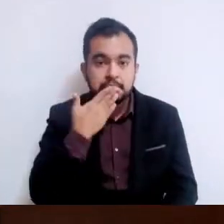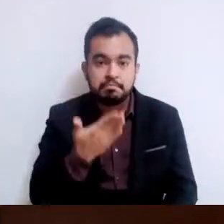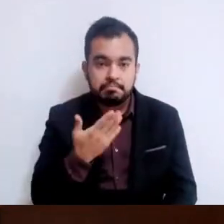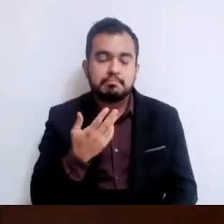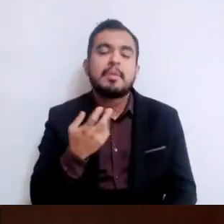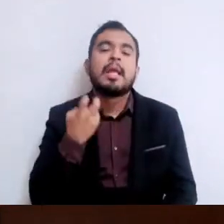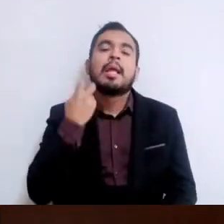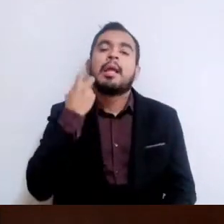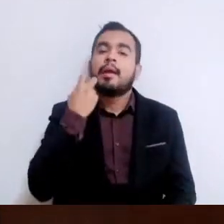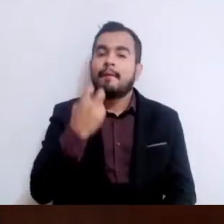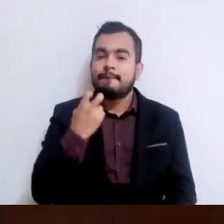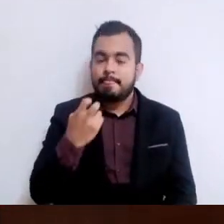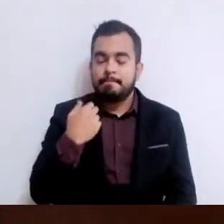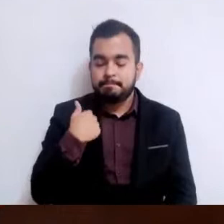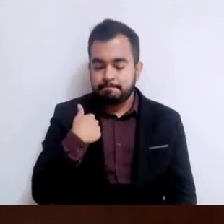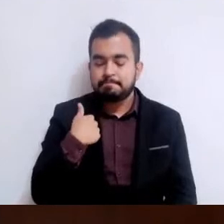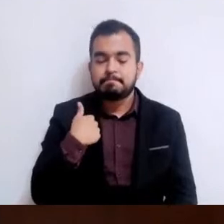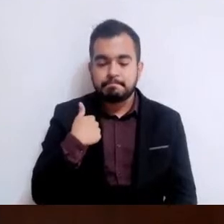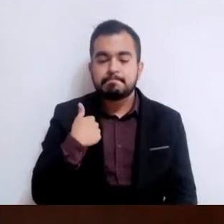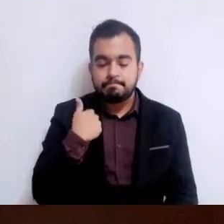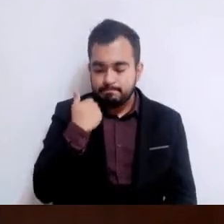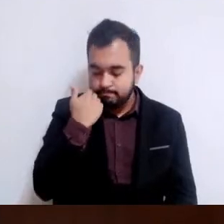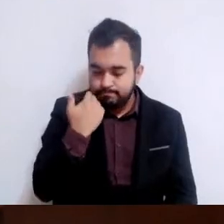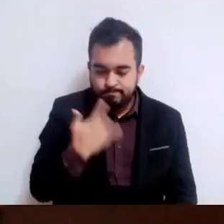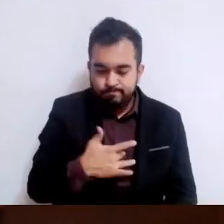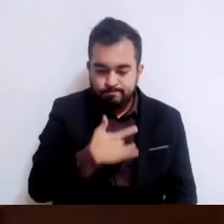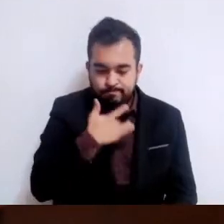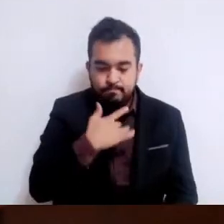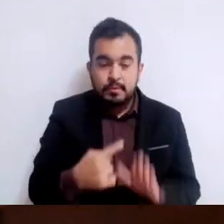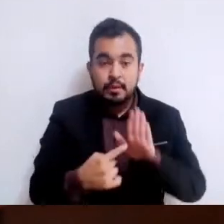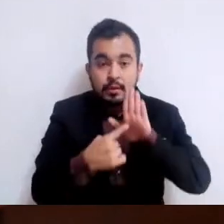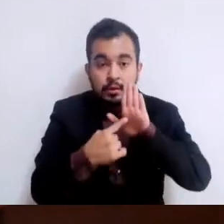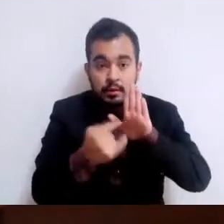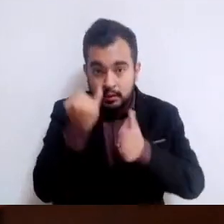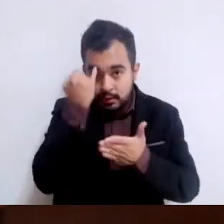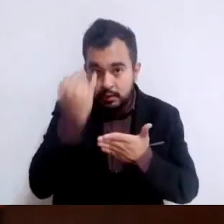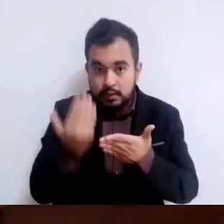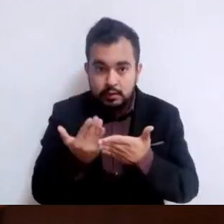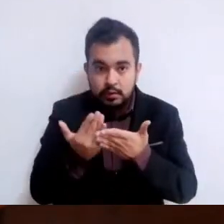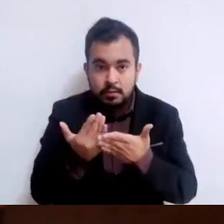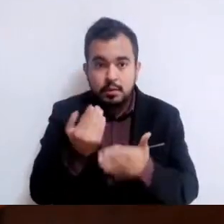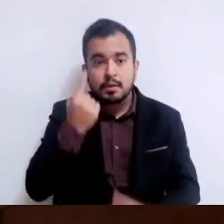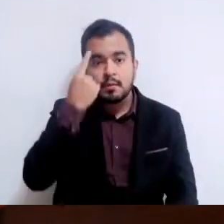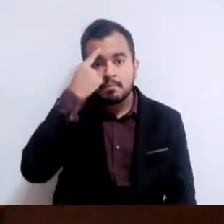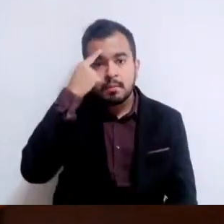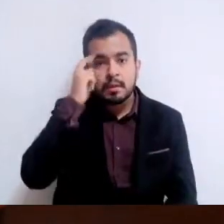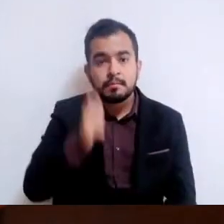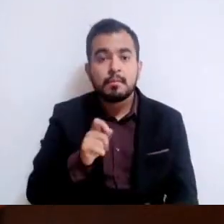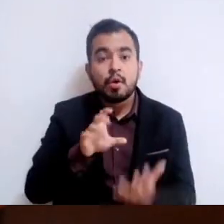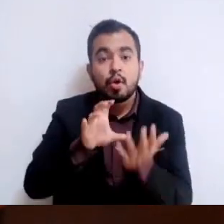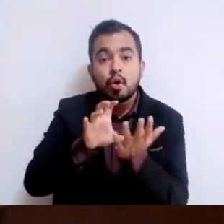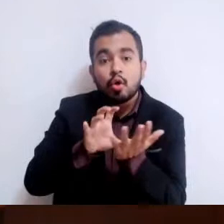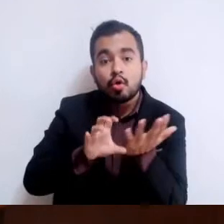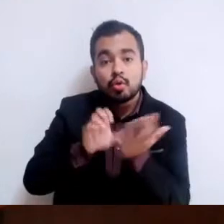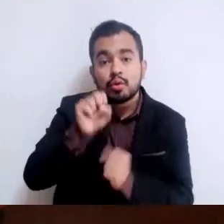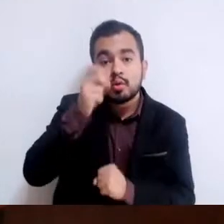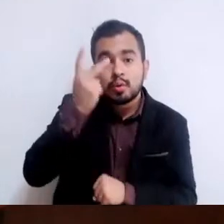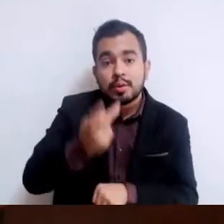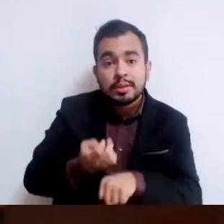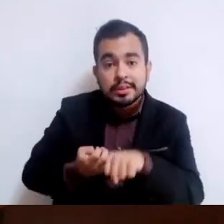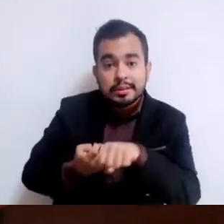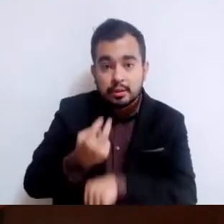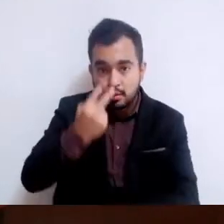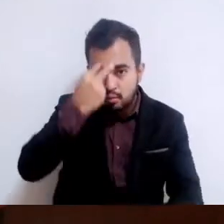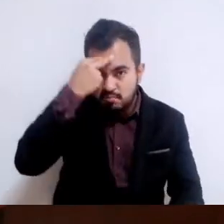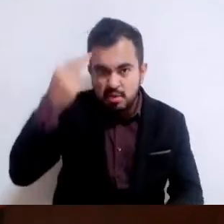honra presentar esta iniciativa, mediante la cual aspiramos a consagrar en la Constitución libre y soberana del Estado